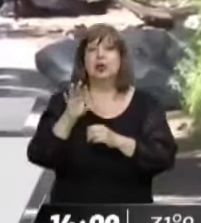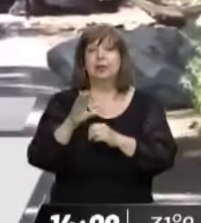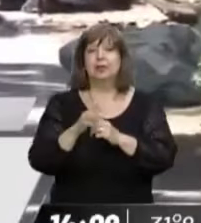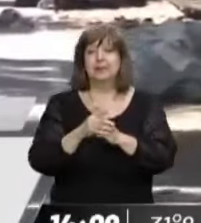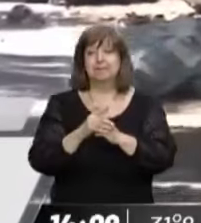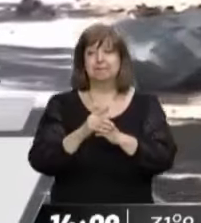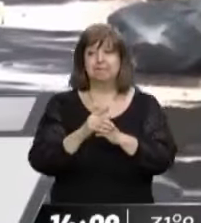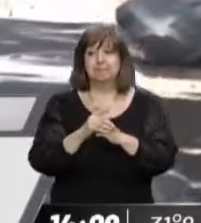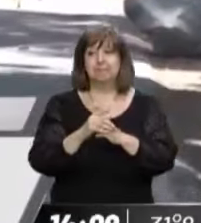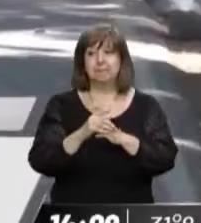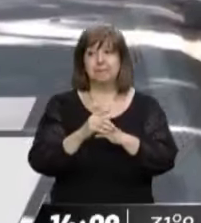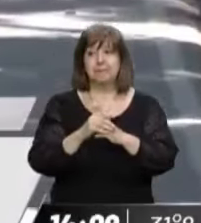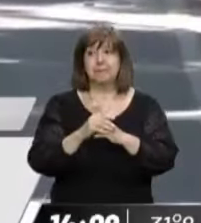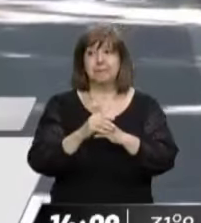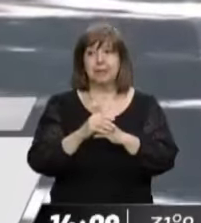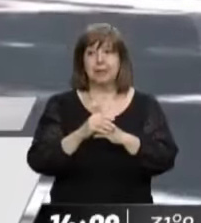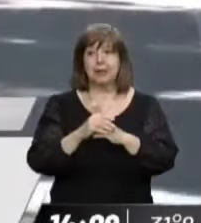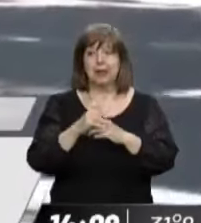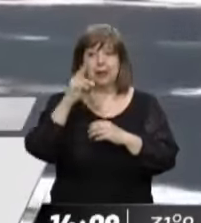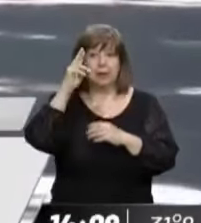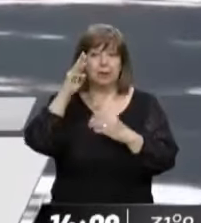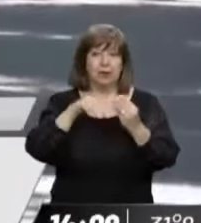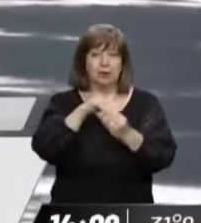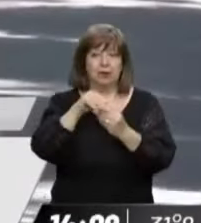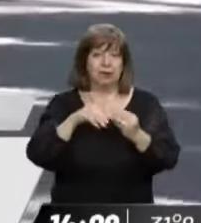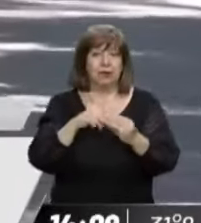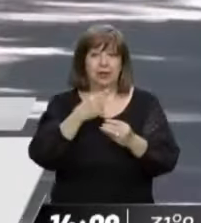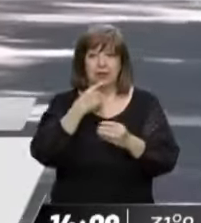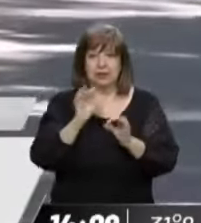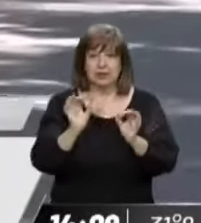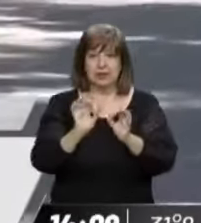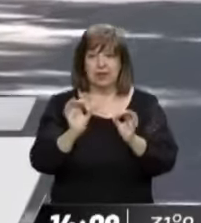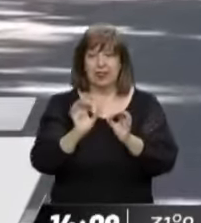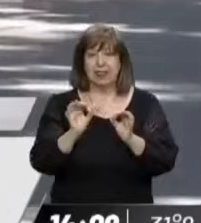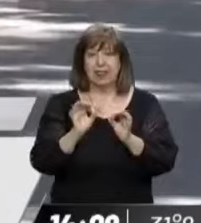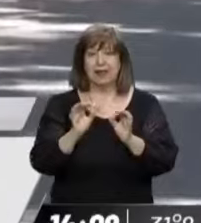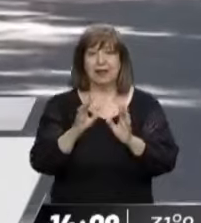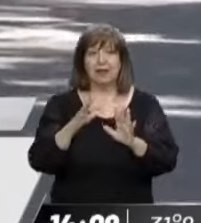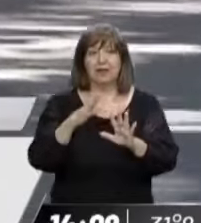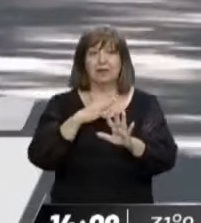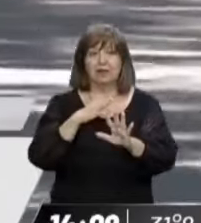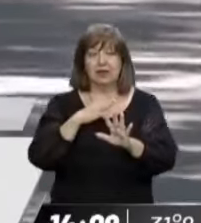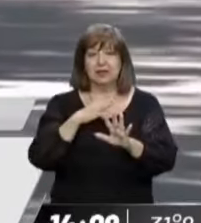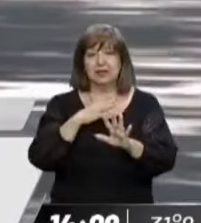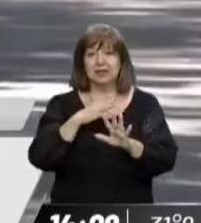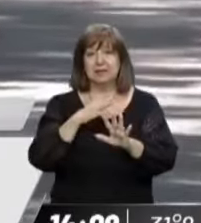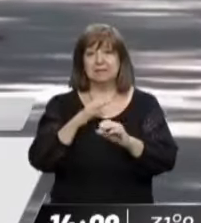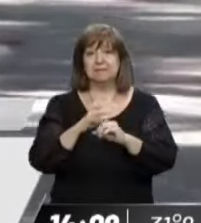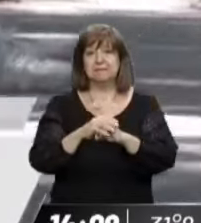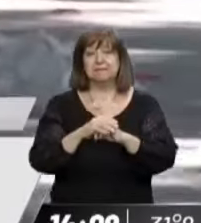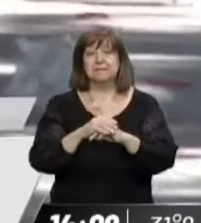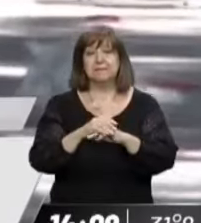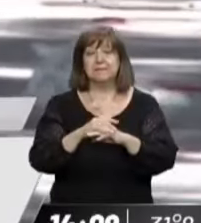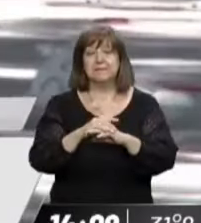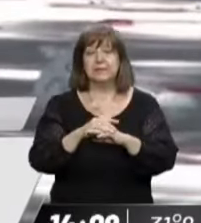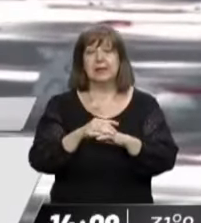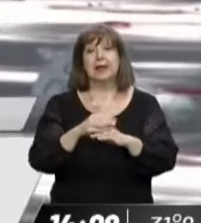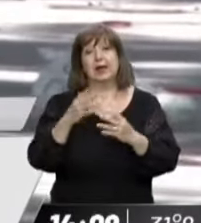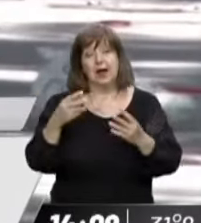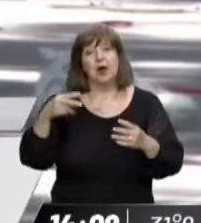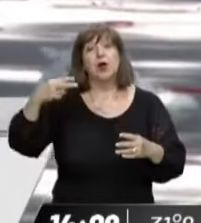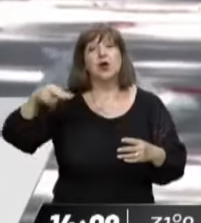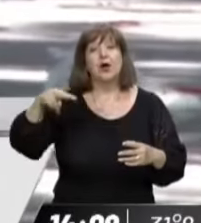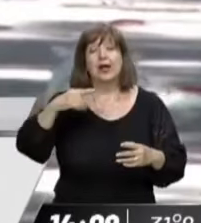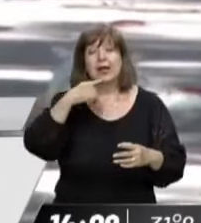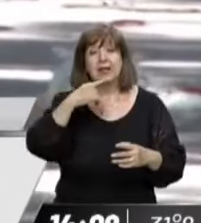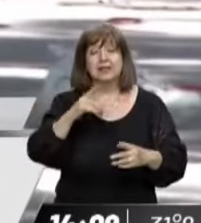Por supuesto, por respeto, por supuesto, a la víctima, por respeto a la familia, por el momento. Porque es probable además que todavía no sepa toda la familia. Es